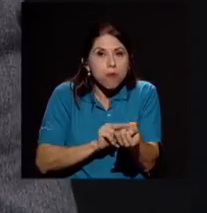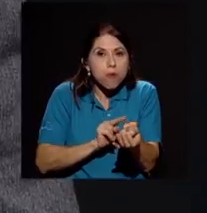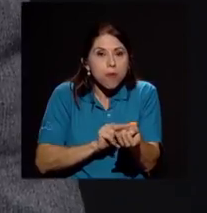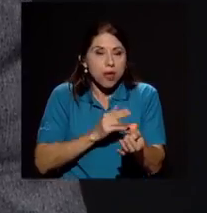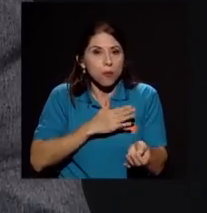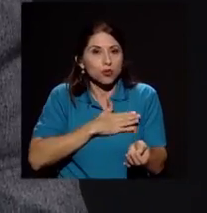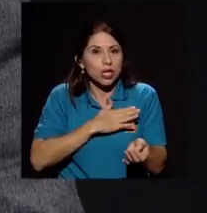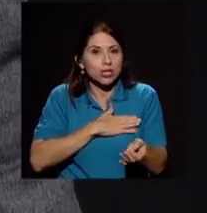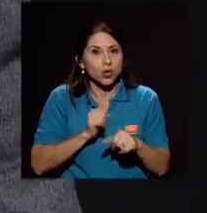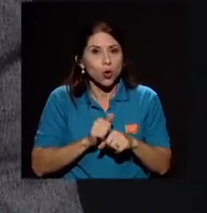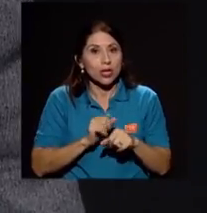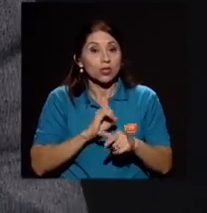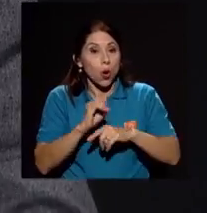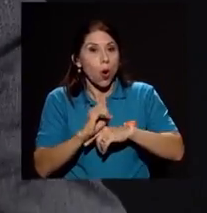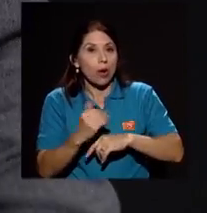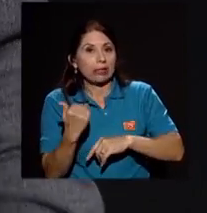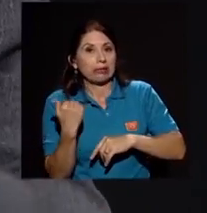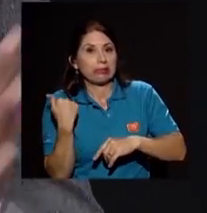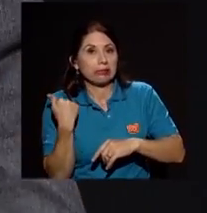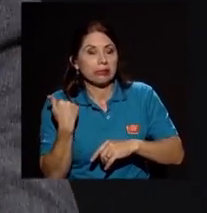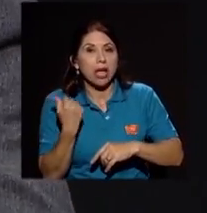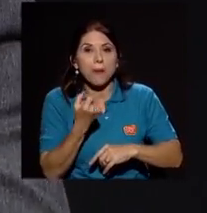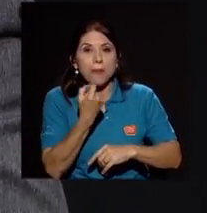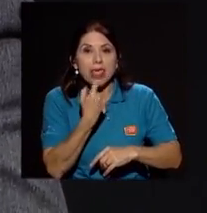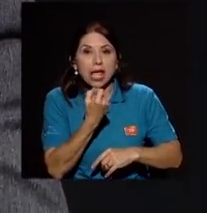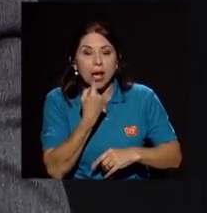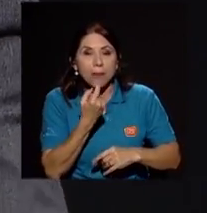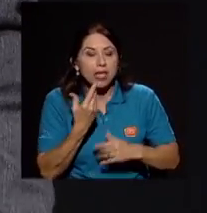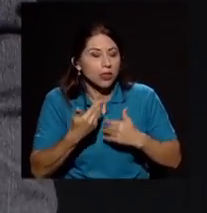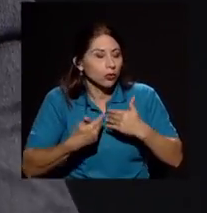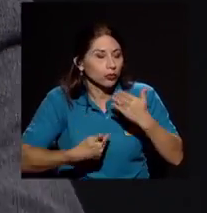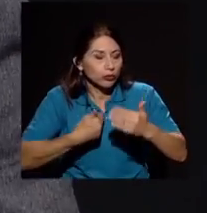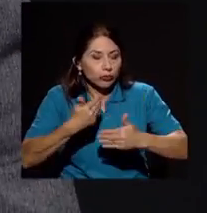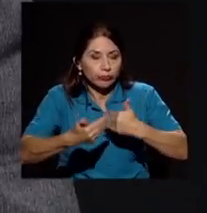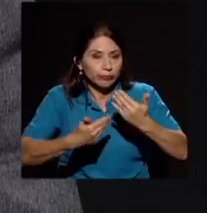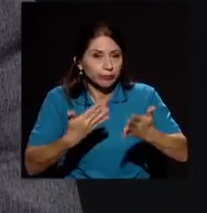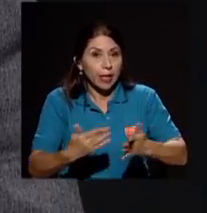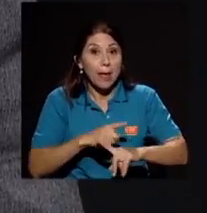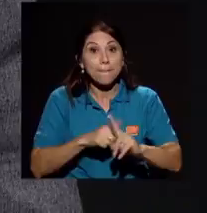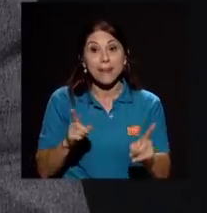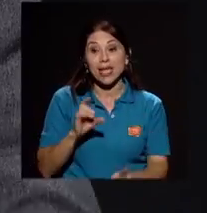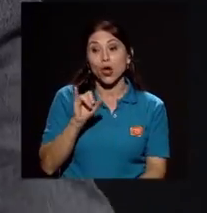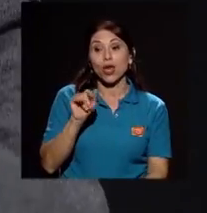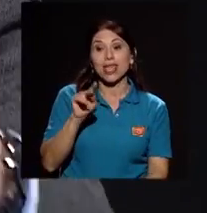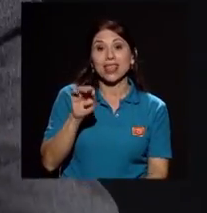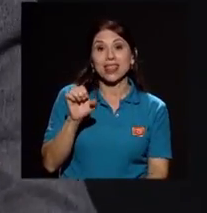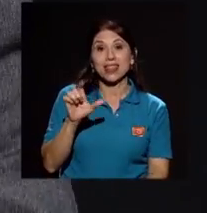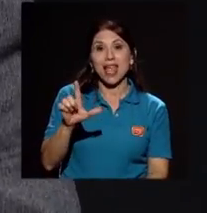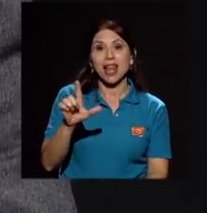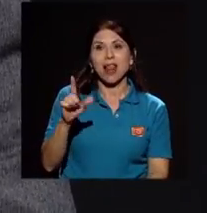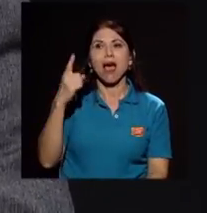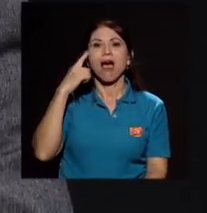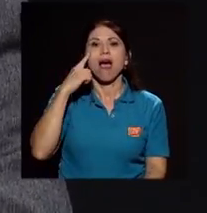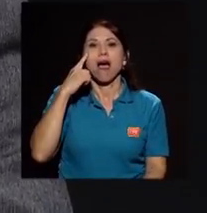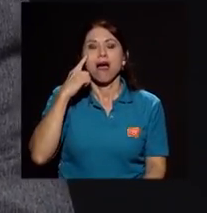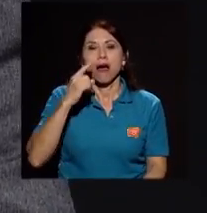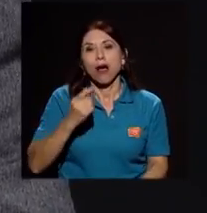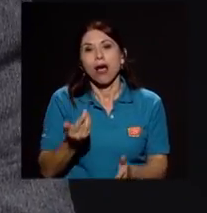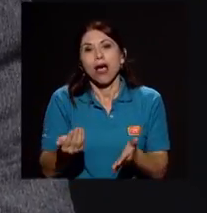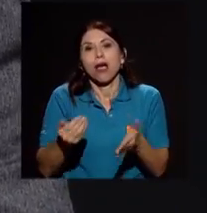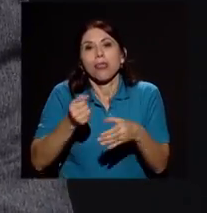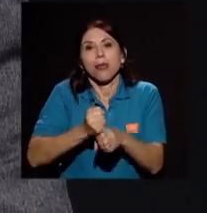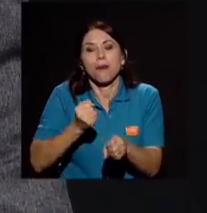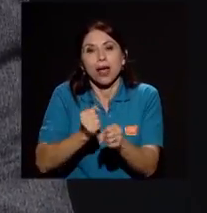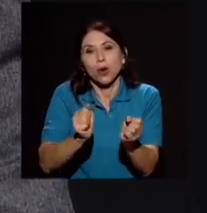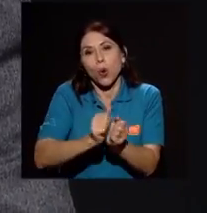etcétera etcétera pero ante toda esta revolución intel decide incursionar en ciertas otras actividades que no haya incursionado